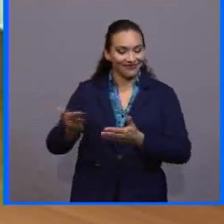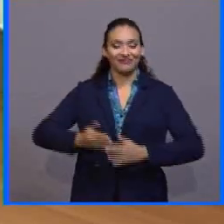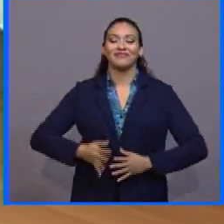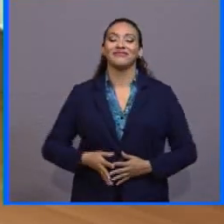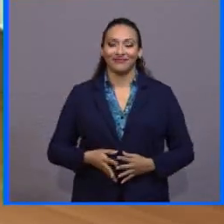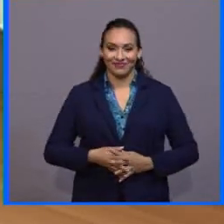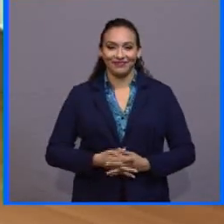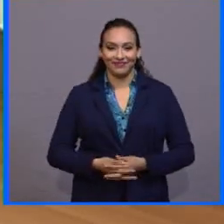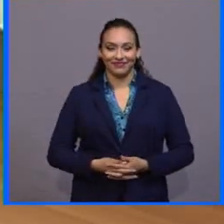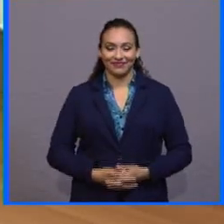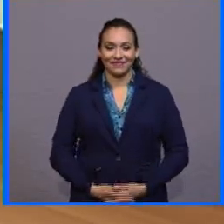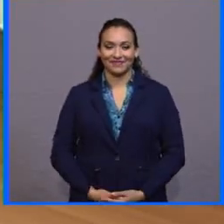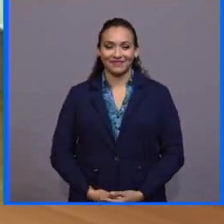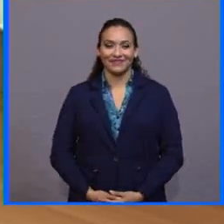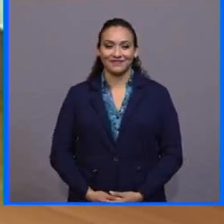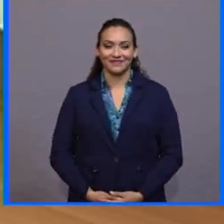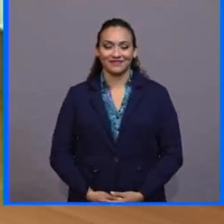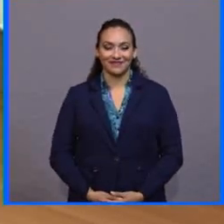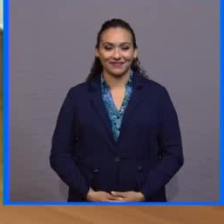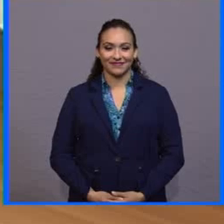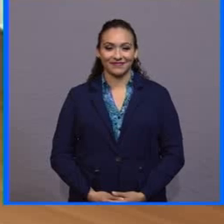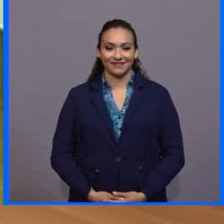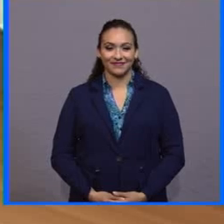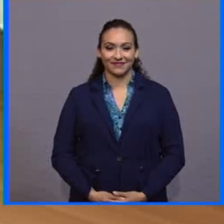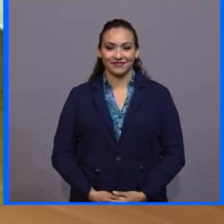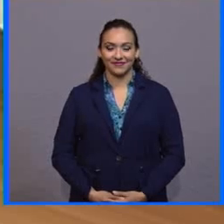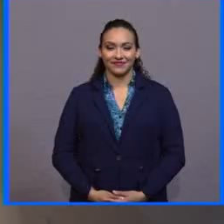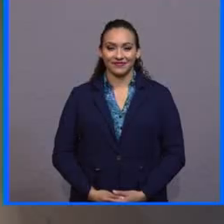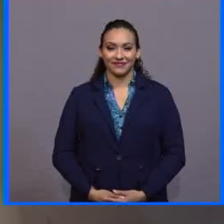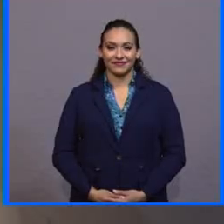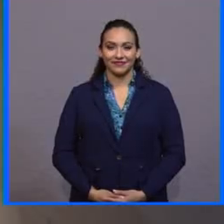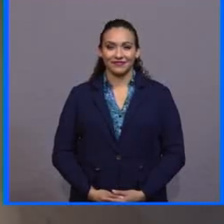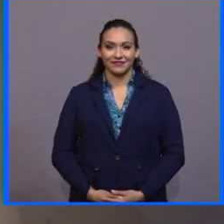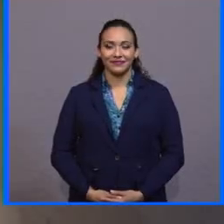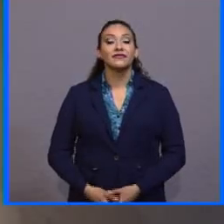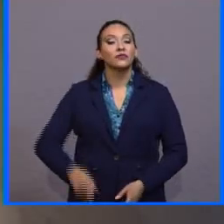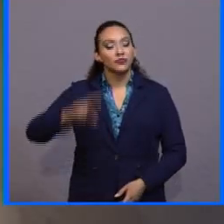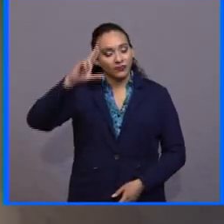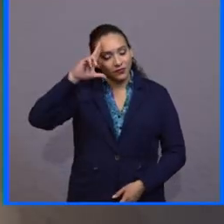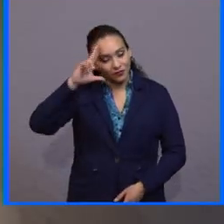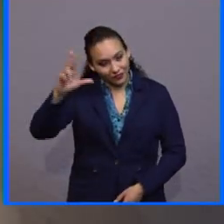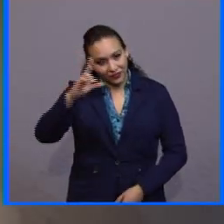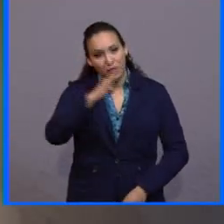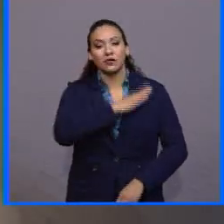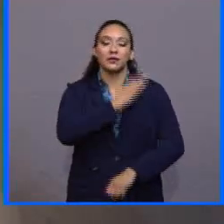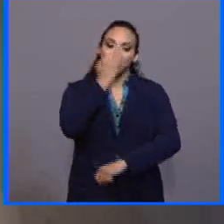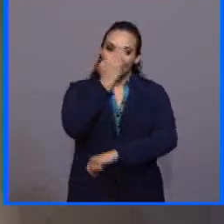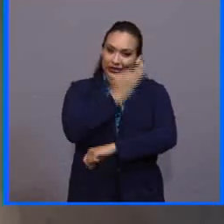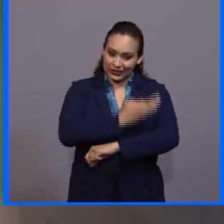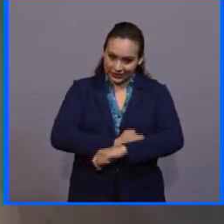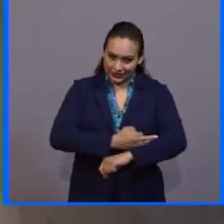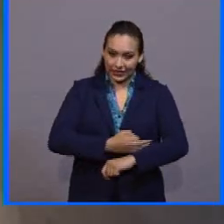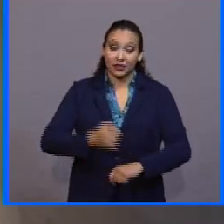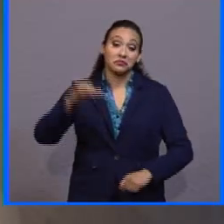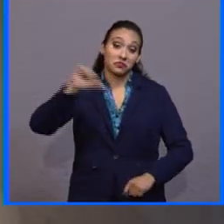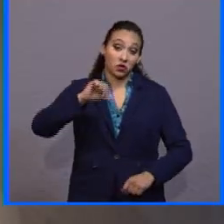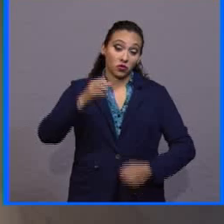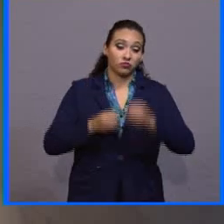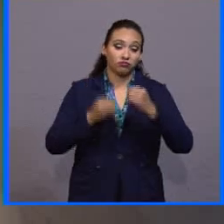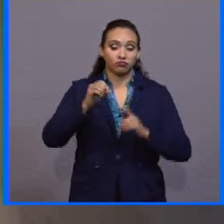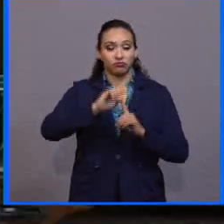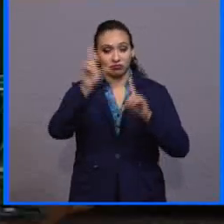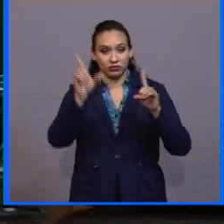Adelante con tu información, Mario. Buenas tardes. ¿Qué tal? Muy buenas tardes. El Pleno de la Suprema Corte de